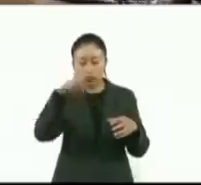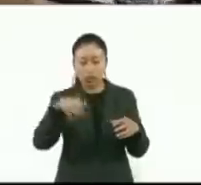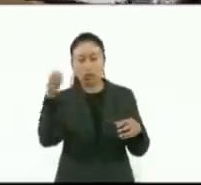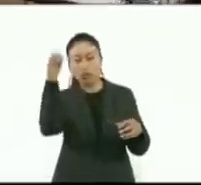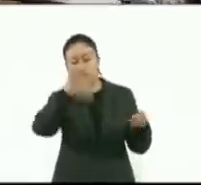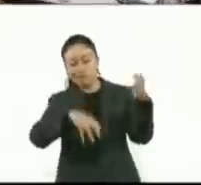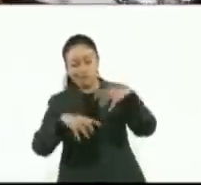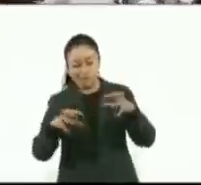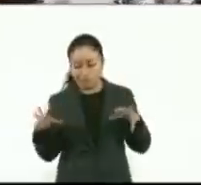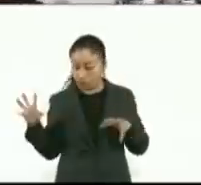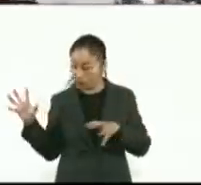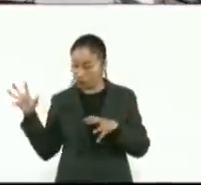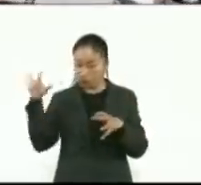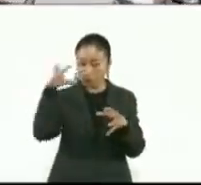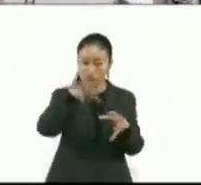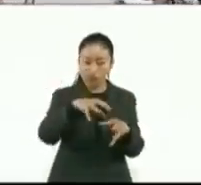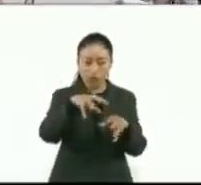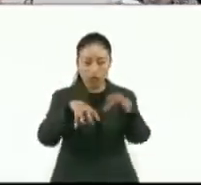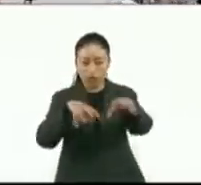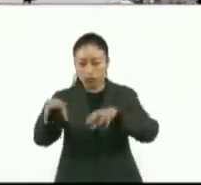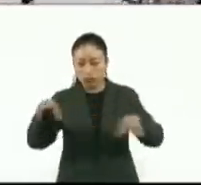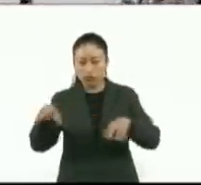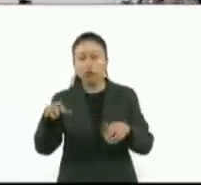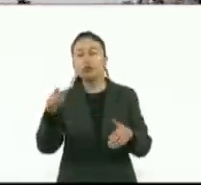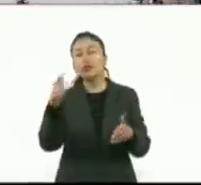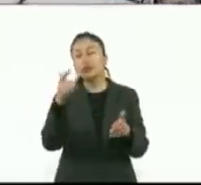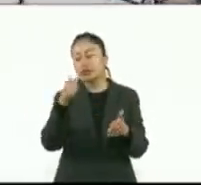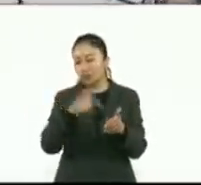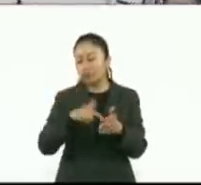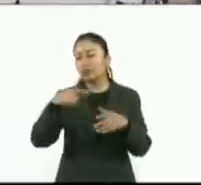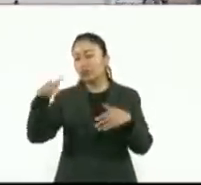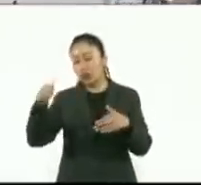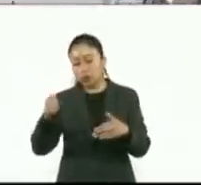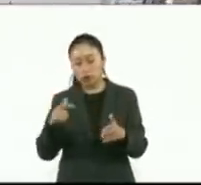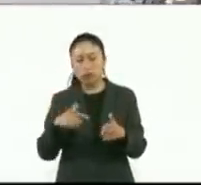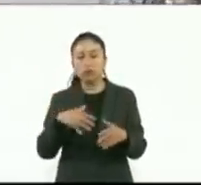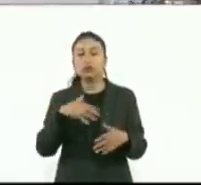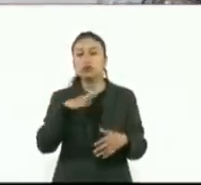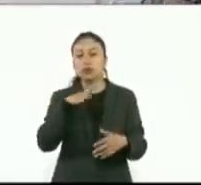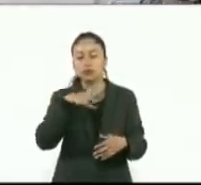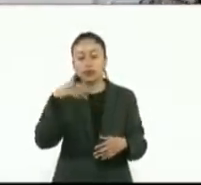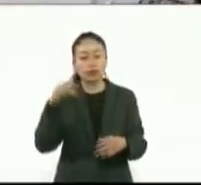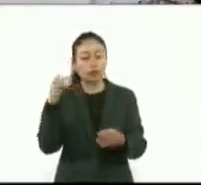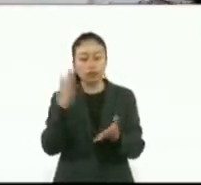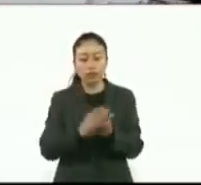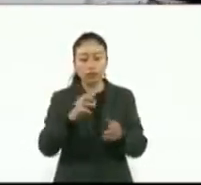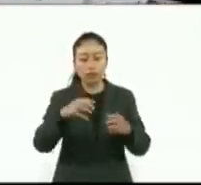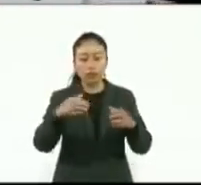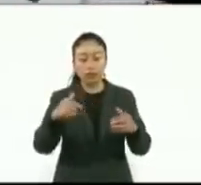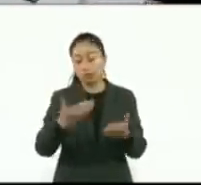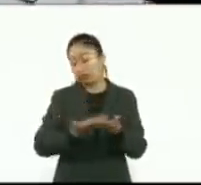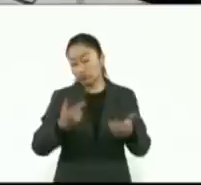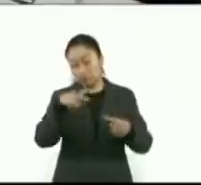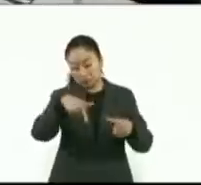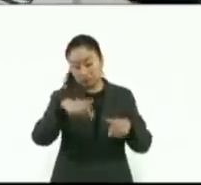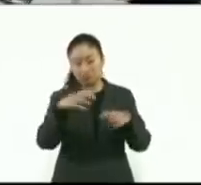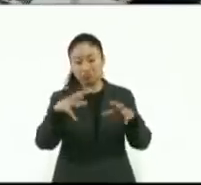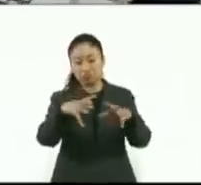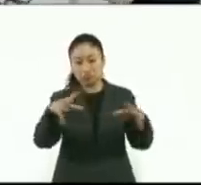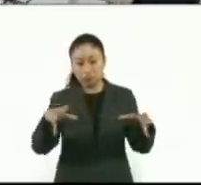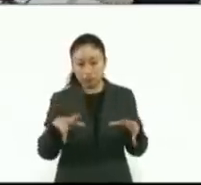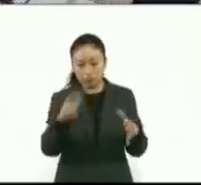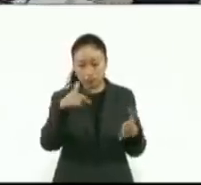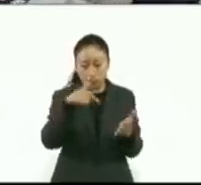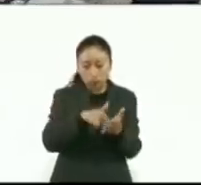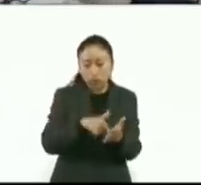México. Había varios rellenos sanitarios, después quedó este relleno sanitario. Se cerró el relleno